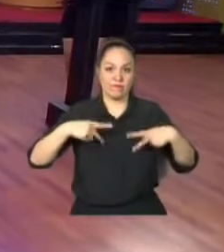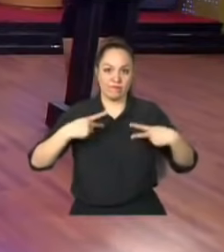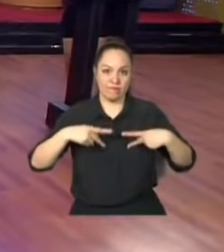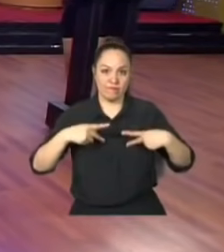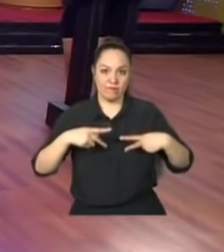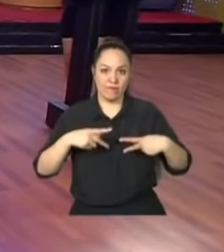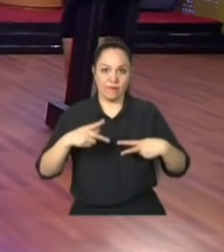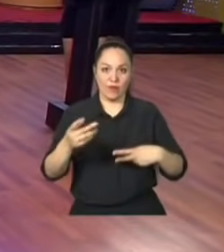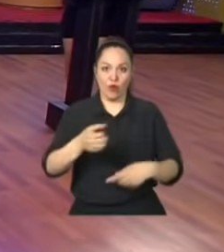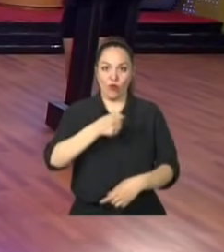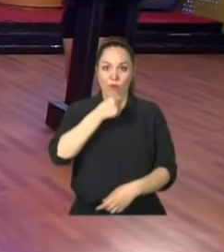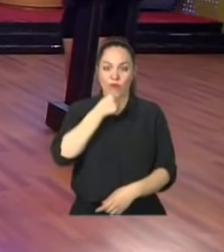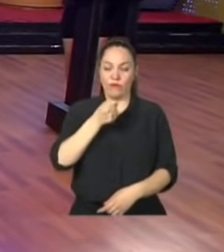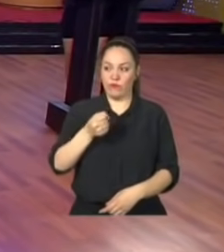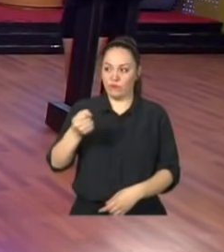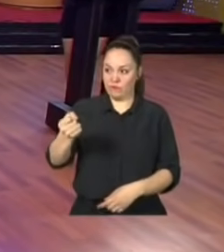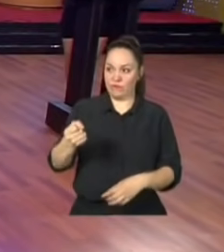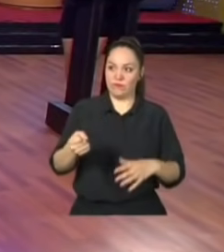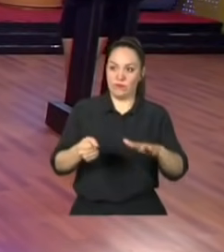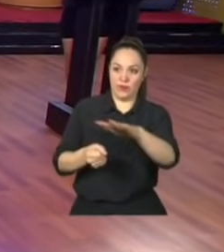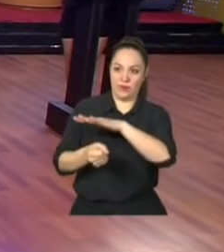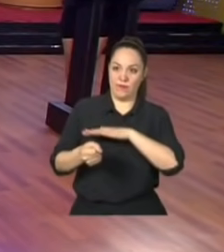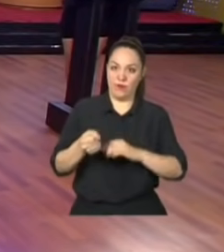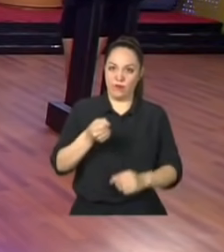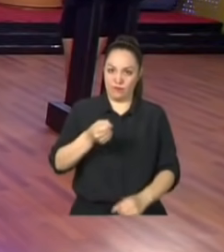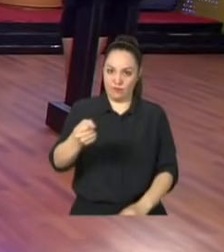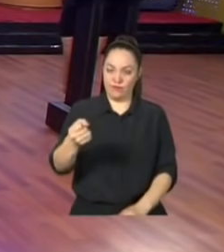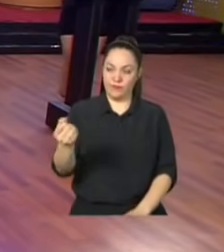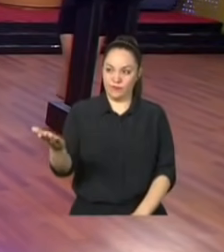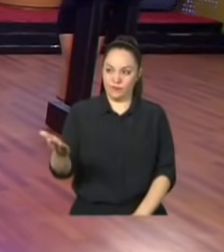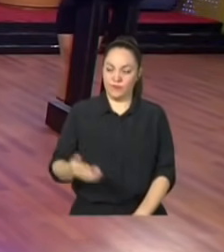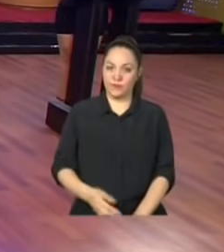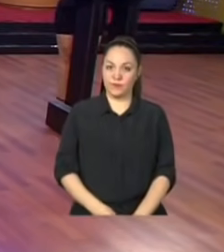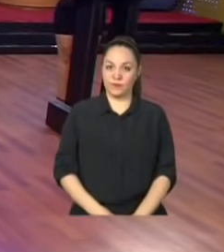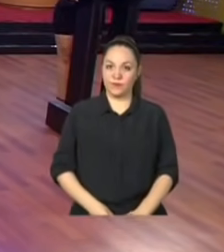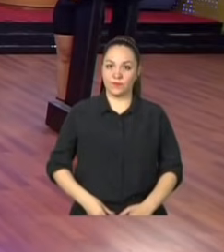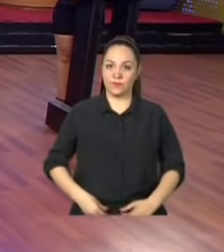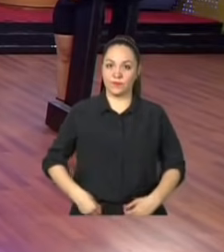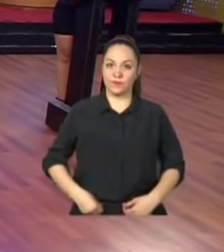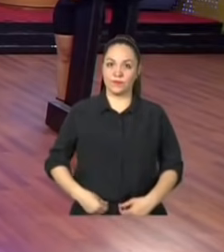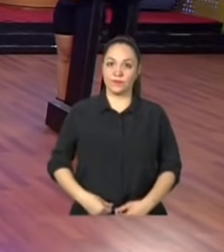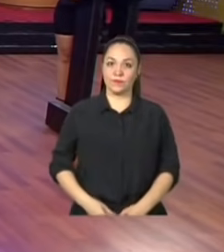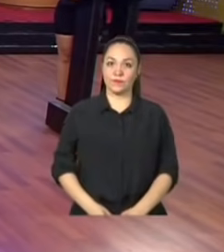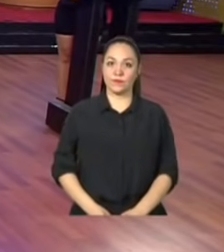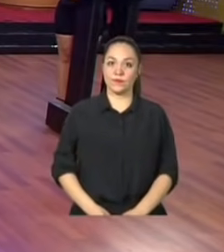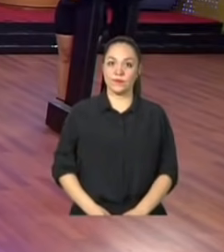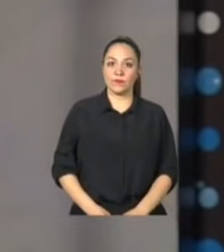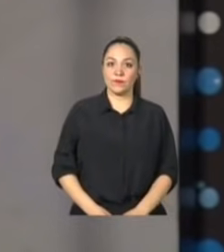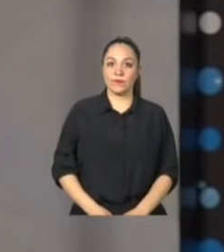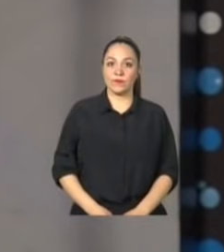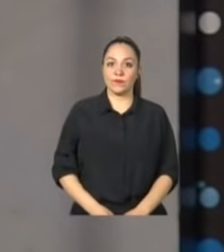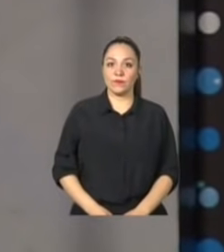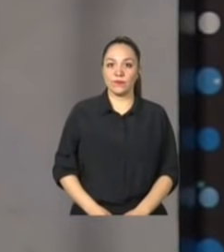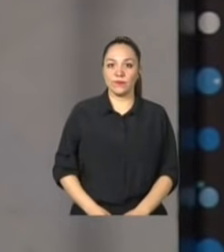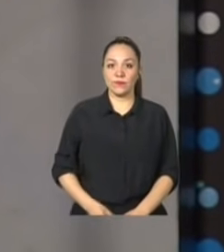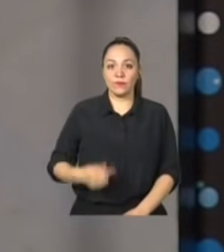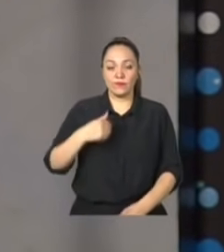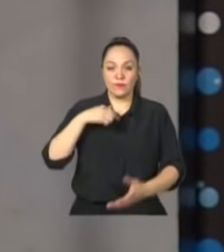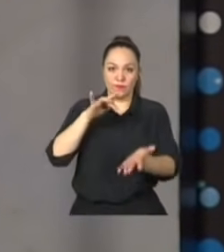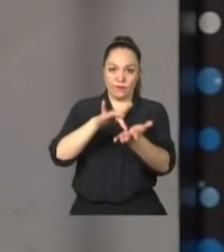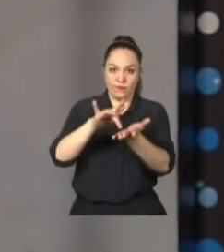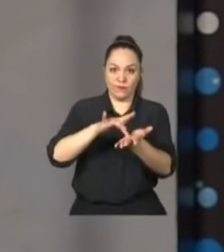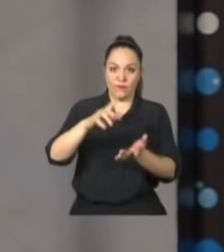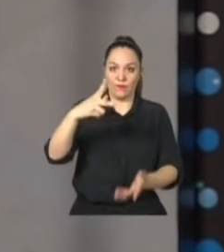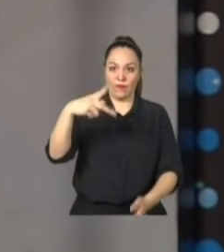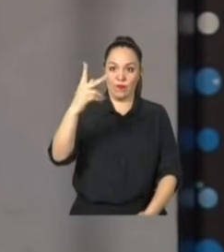Un micrófono para el público, por favor. Adelante, señor. Sí. Mi apoyo sin duda va a ser para Conan B porque es la persona